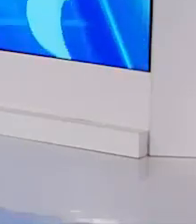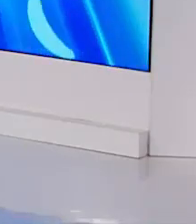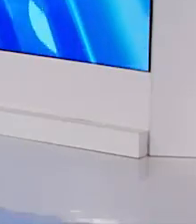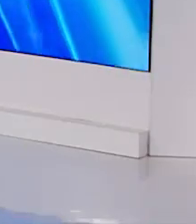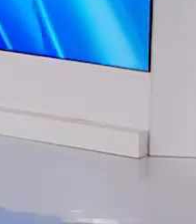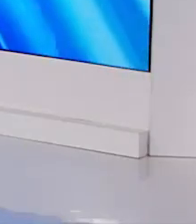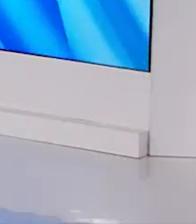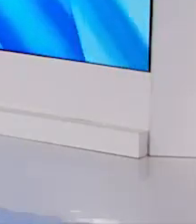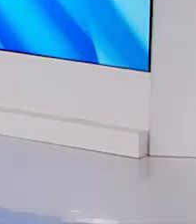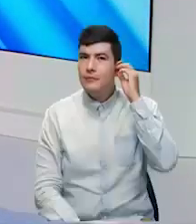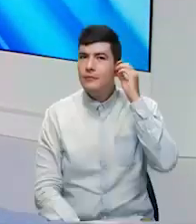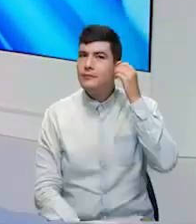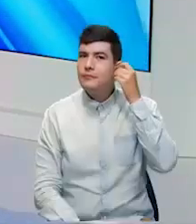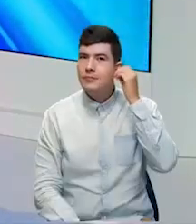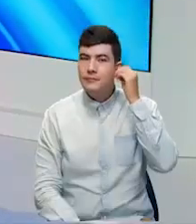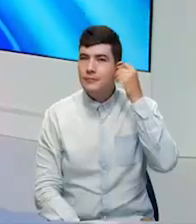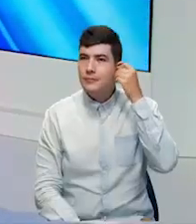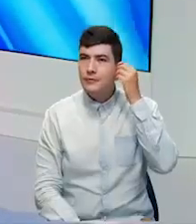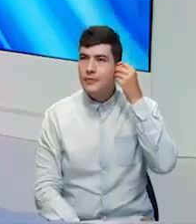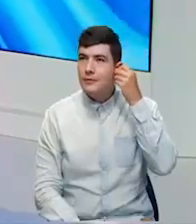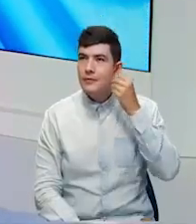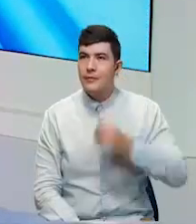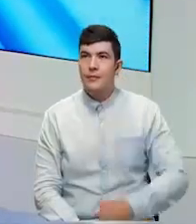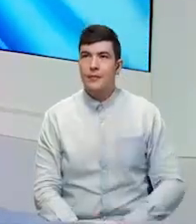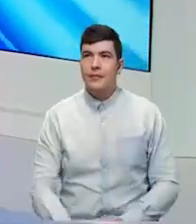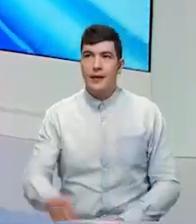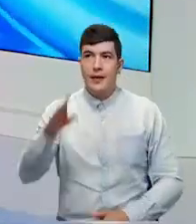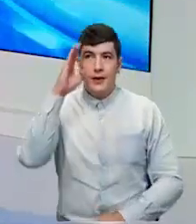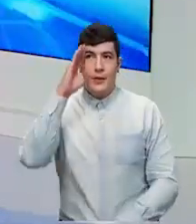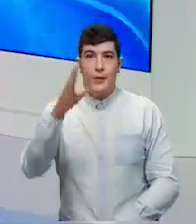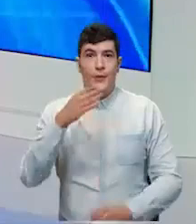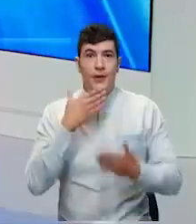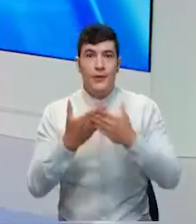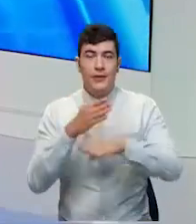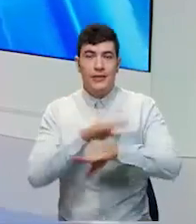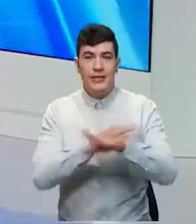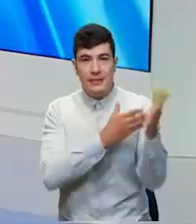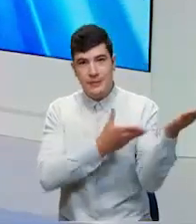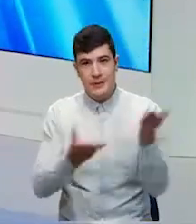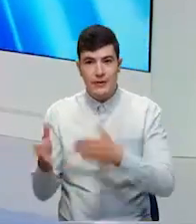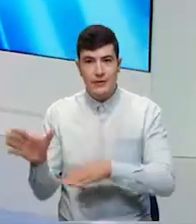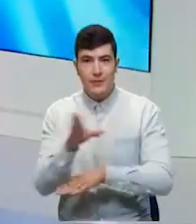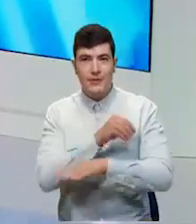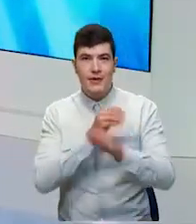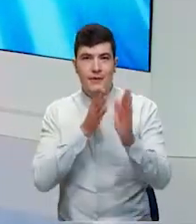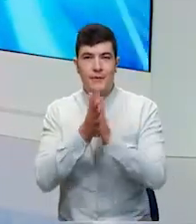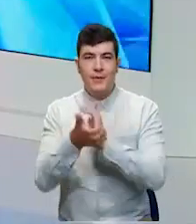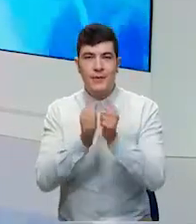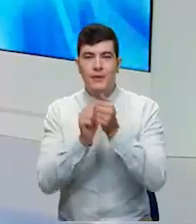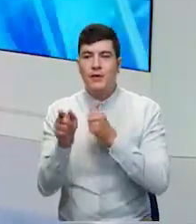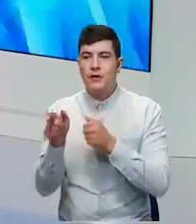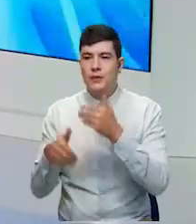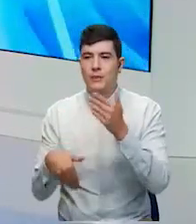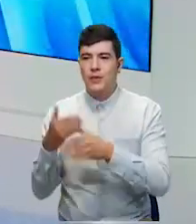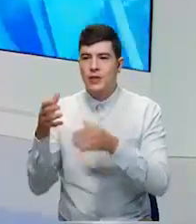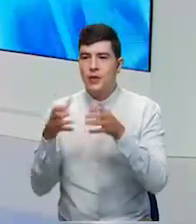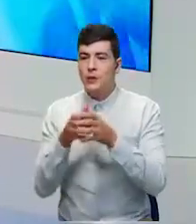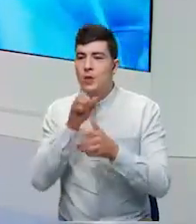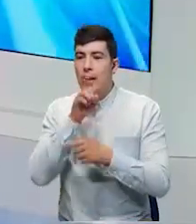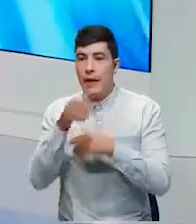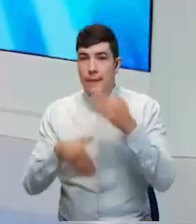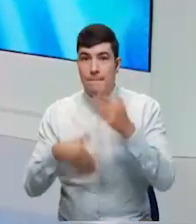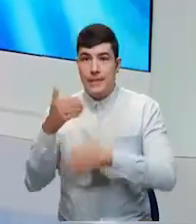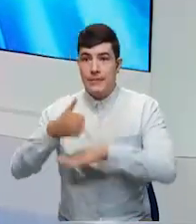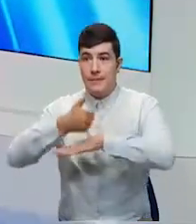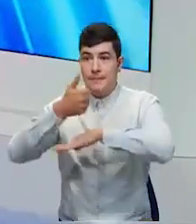Hola, ¿qué tal? Muy buenas tardes. Bienvenidos a la información deportiva en Oriente Noticias. Empezamos hablando del Atlético Bucaramanga porque inició la era Hernán